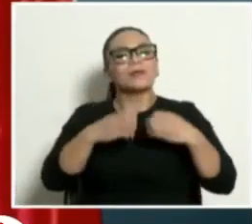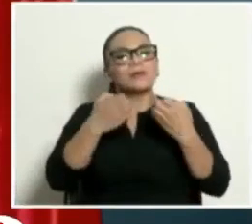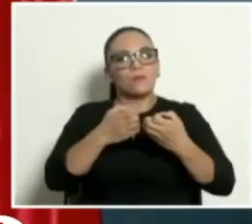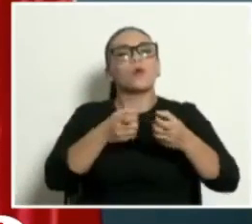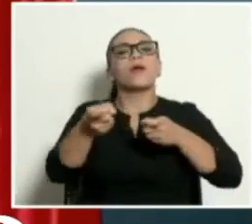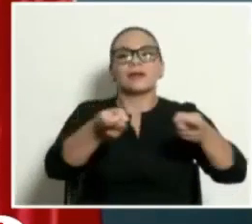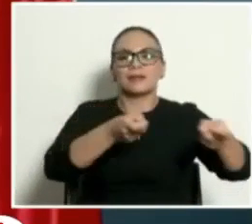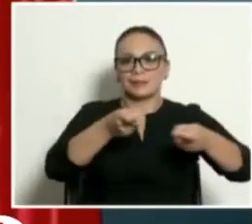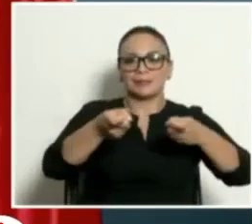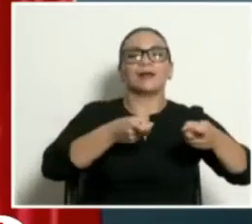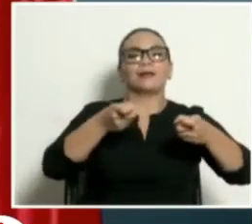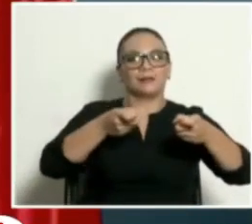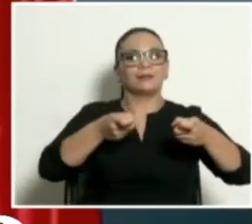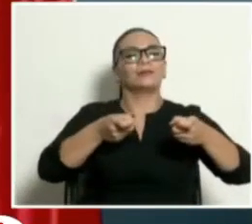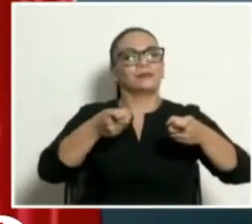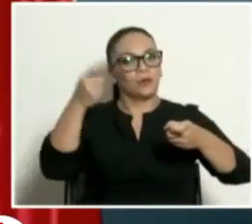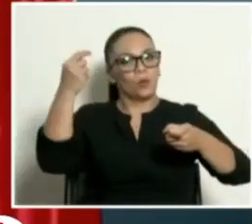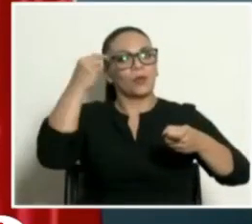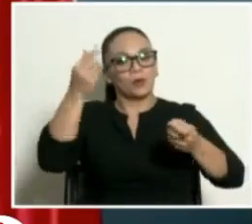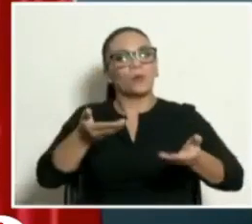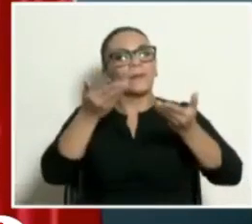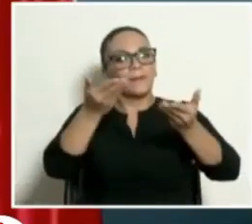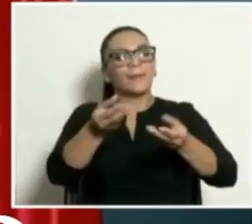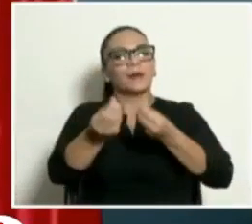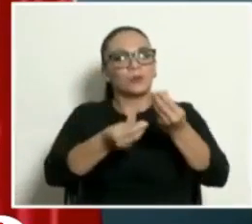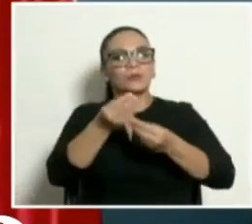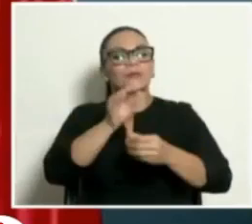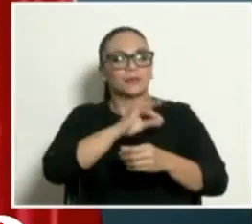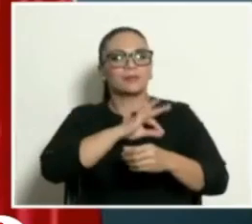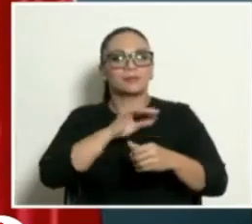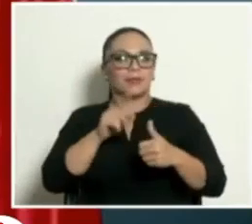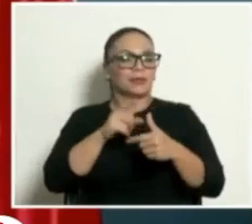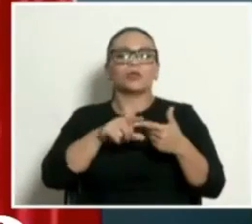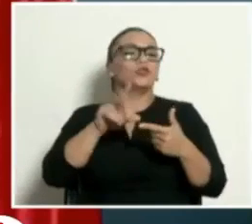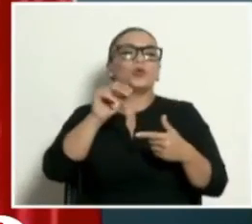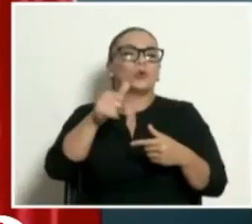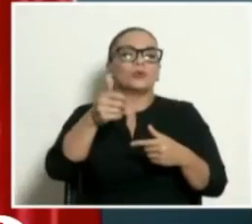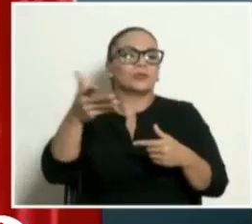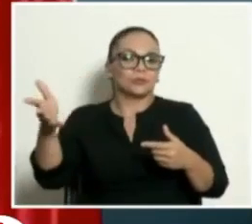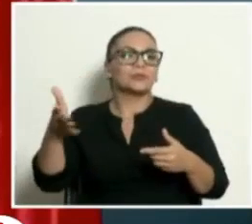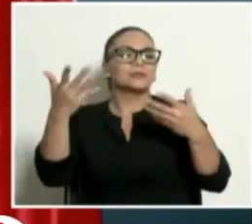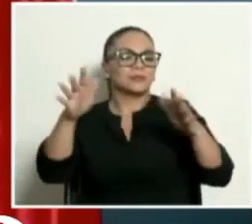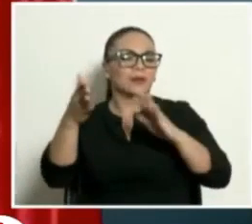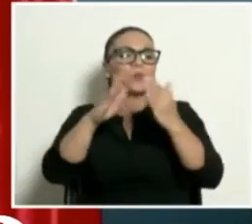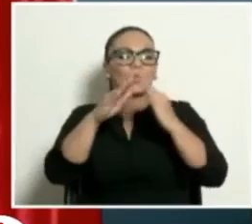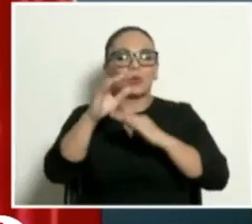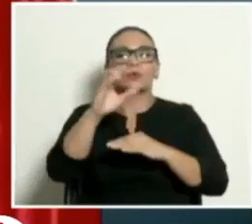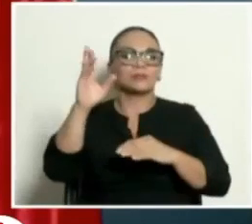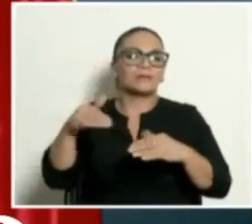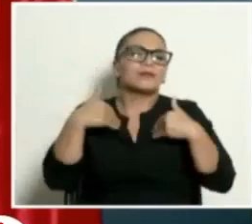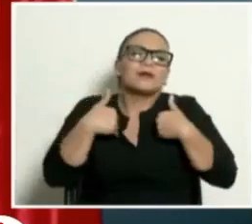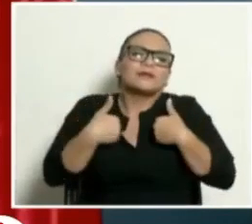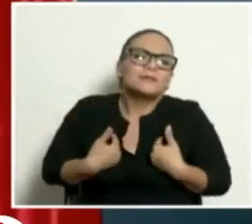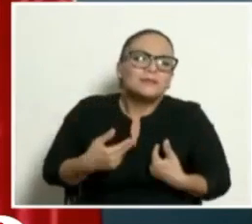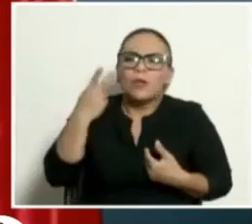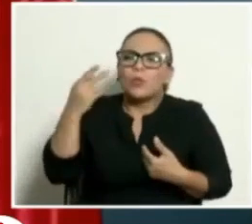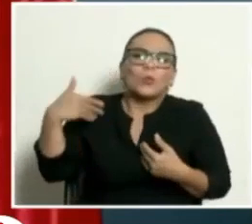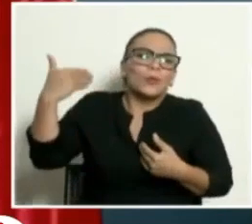que lo único que quiera es generar bienestar, en lugar de otras cosas que ya el pueblo de Costa Rica está cansado de haber visto y